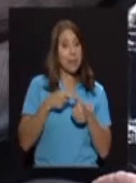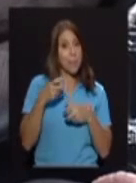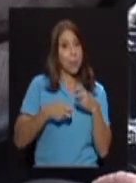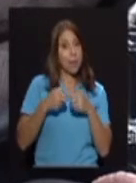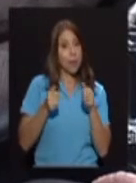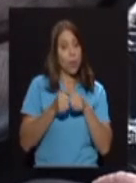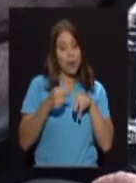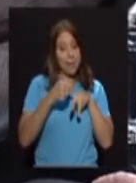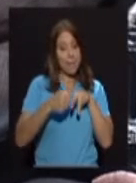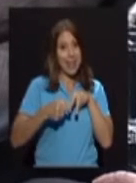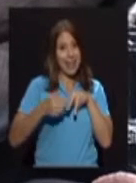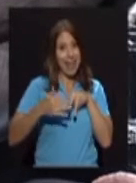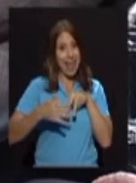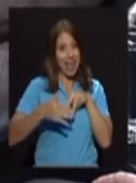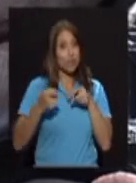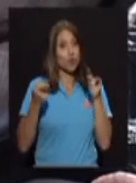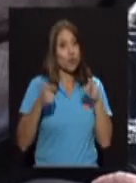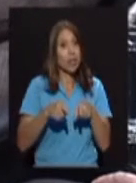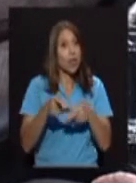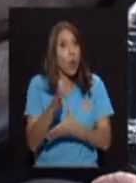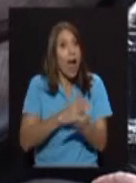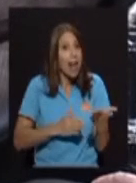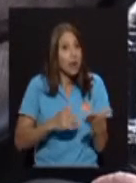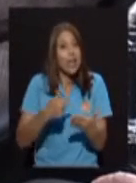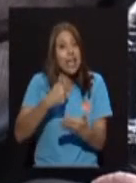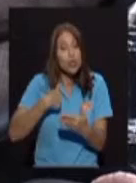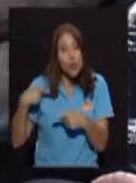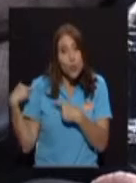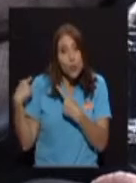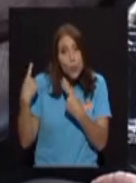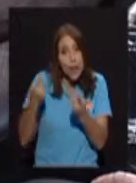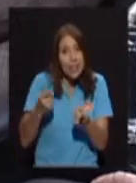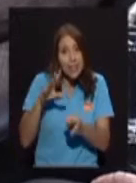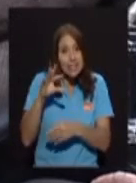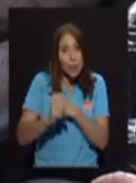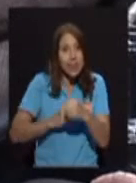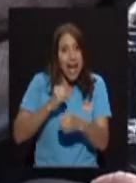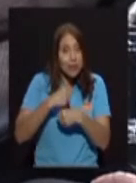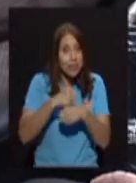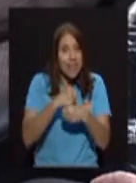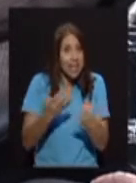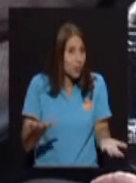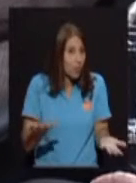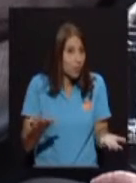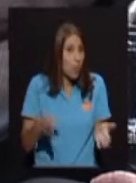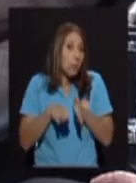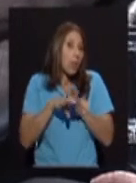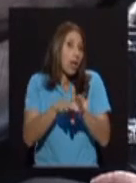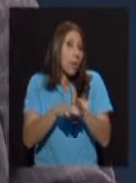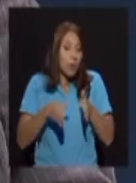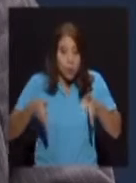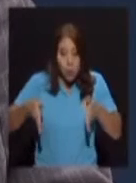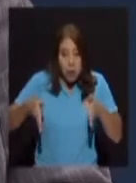sucedió porque yo hice algo que por 50 años había hecho, que era pasar una calle corriendo con un salveque